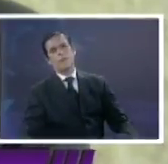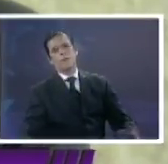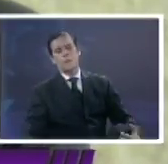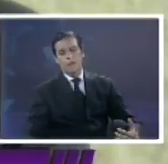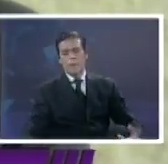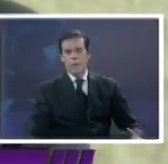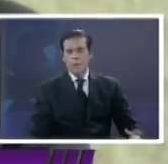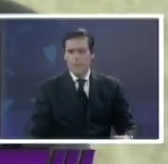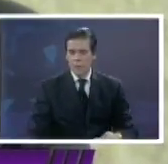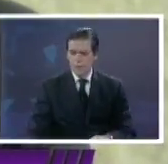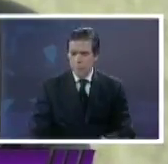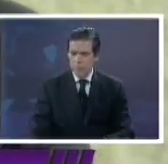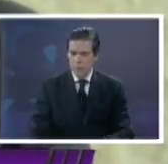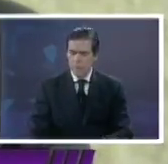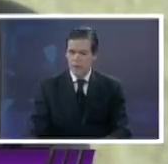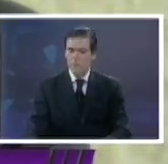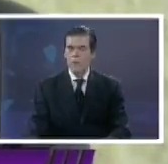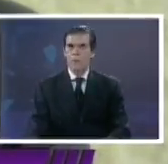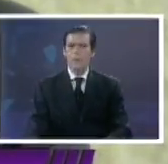también solicitando que se nos